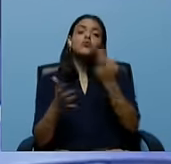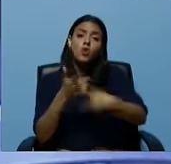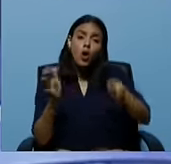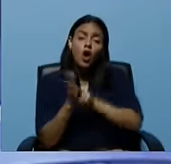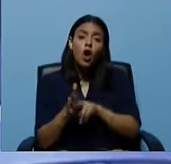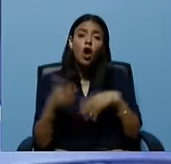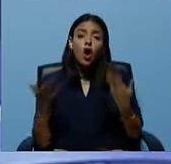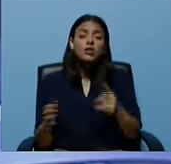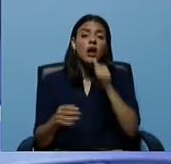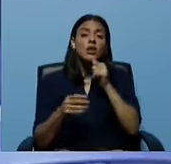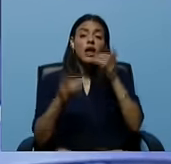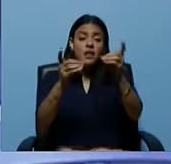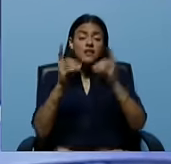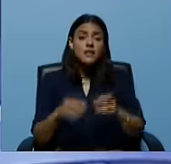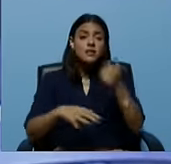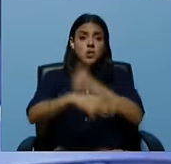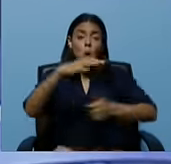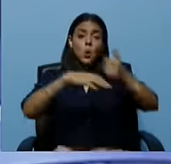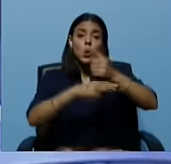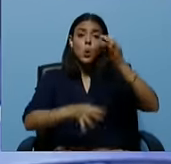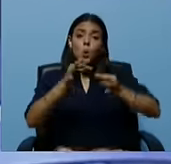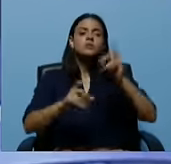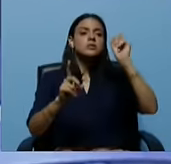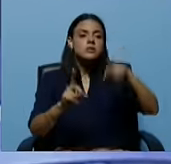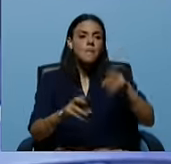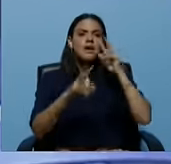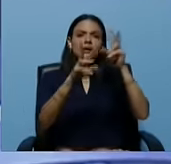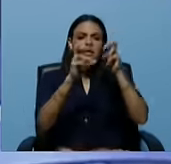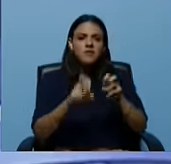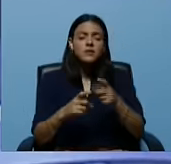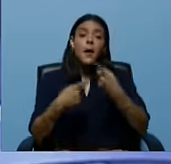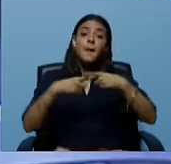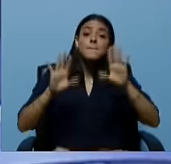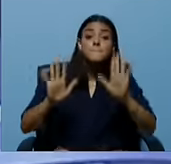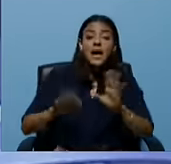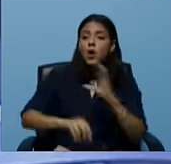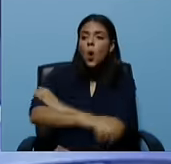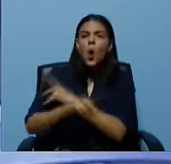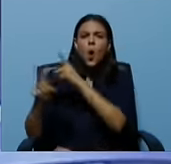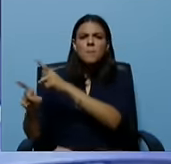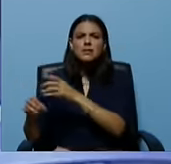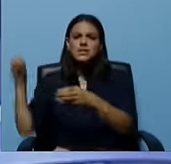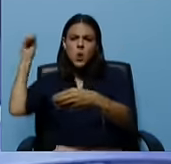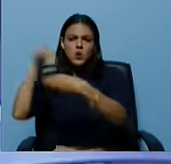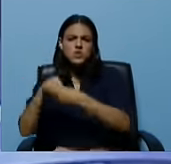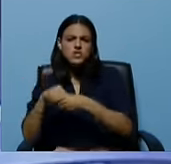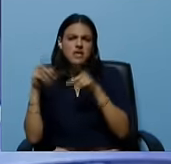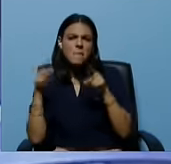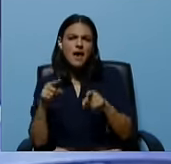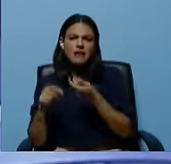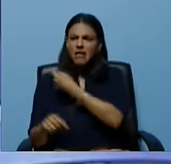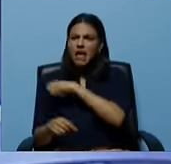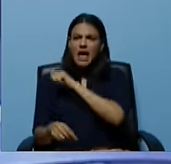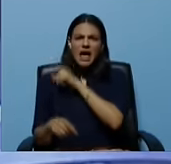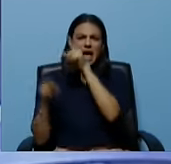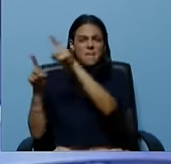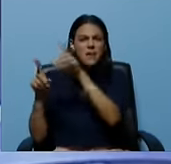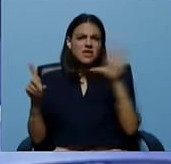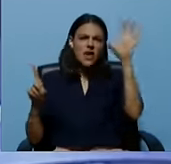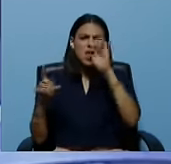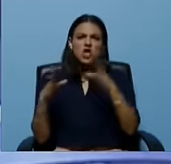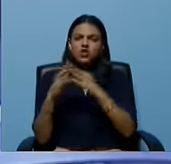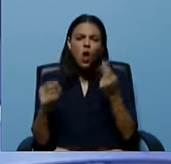del Tribunal Supremo de Justicia, pero viene una ultraderecha metiche en España o en Estrasburgo o donde